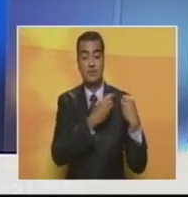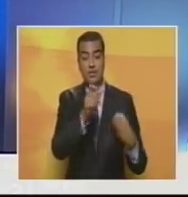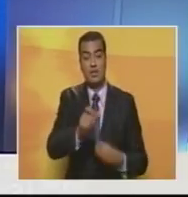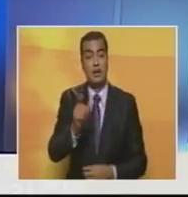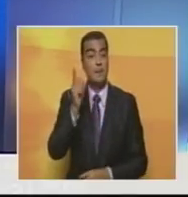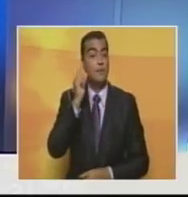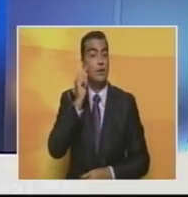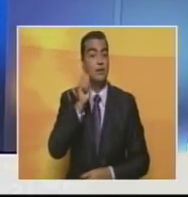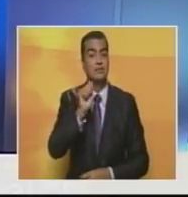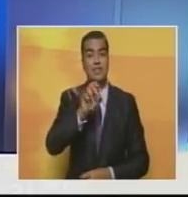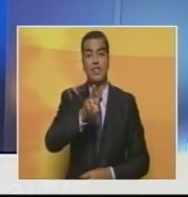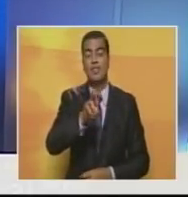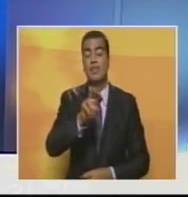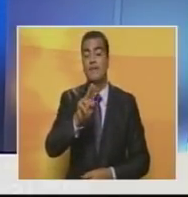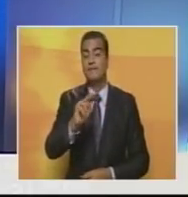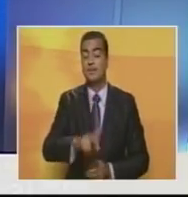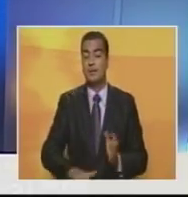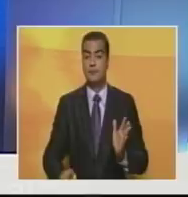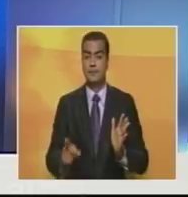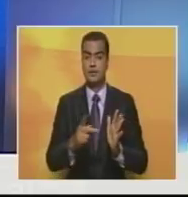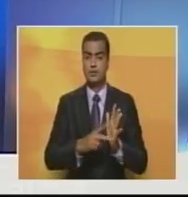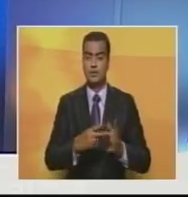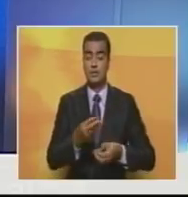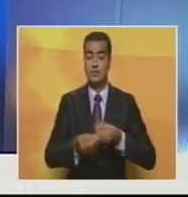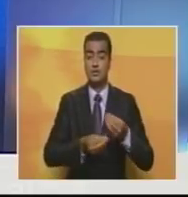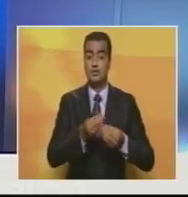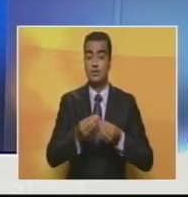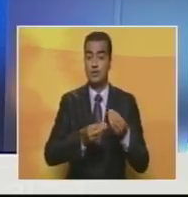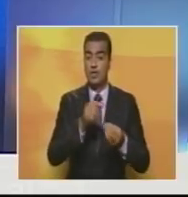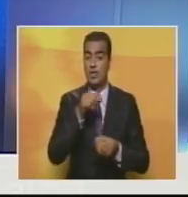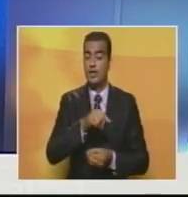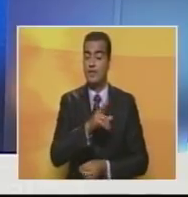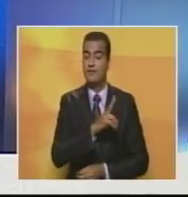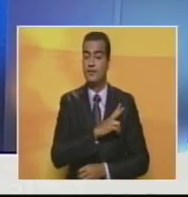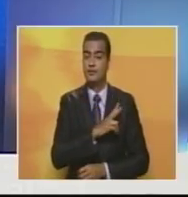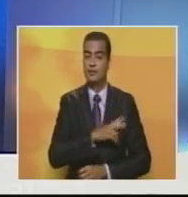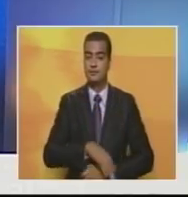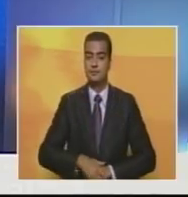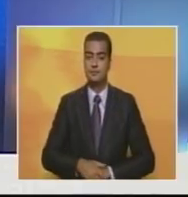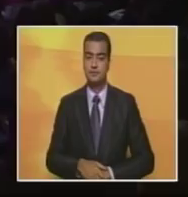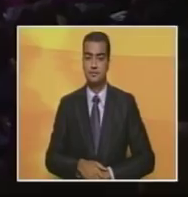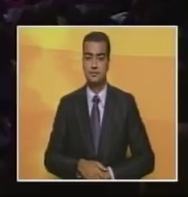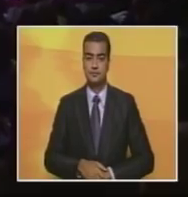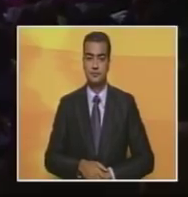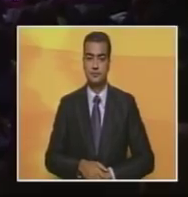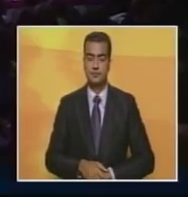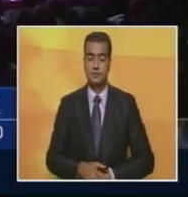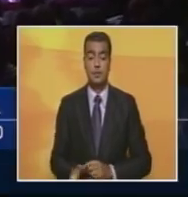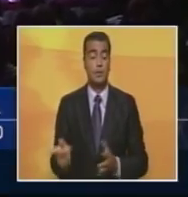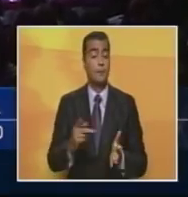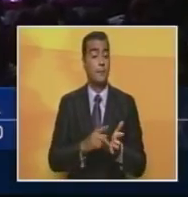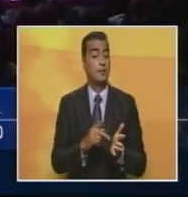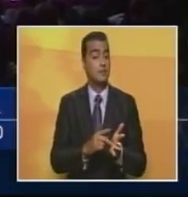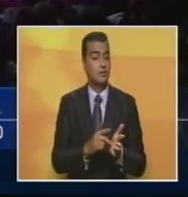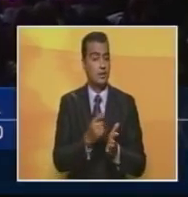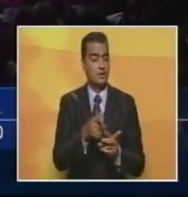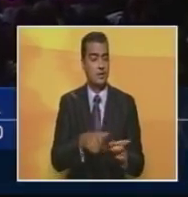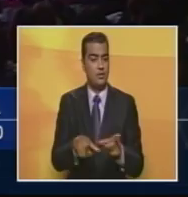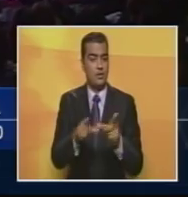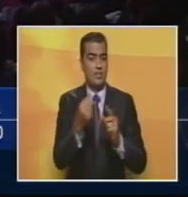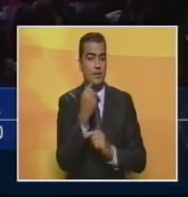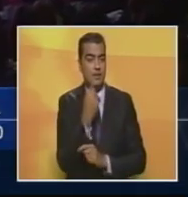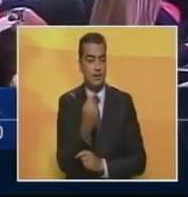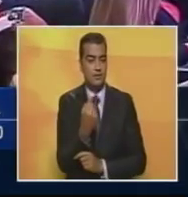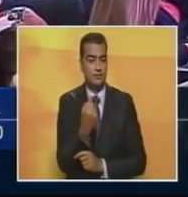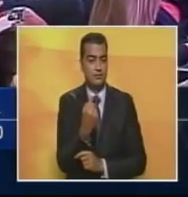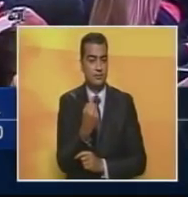Mujeres, AVEM, que contó con la participación de la organización Cisneros y la Embajada Británica. Las participantes y asistentes al evento resaltaron